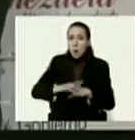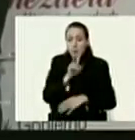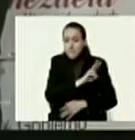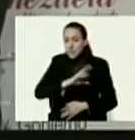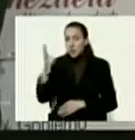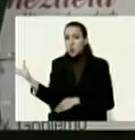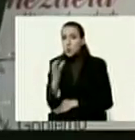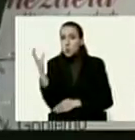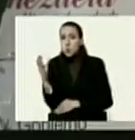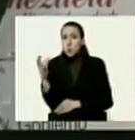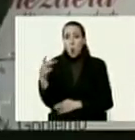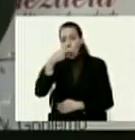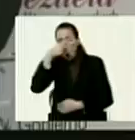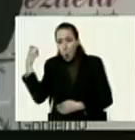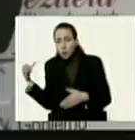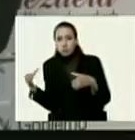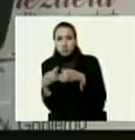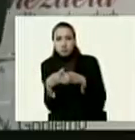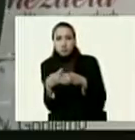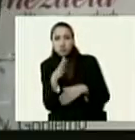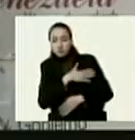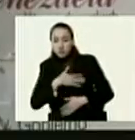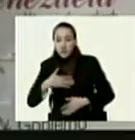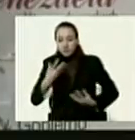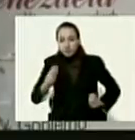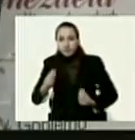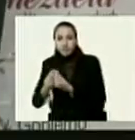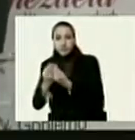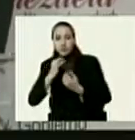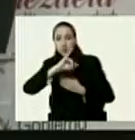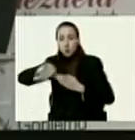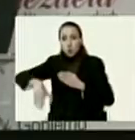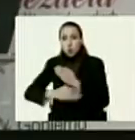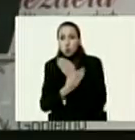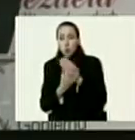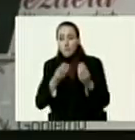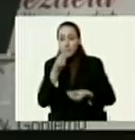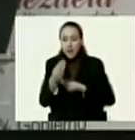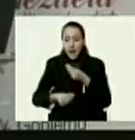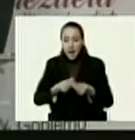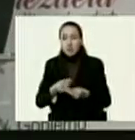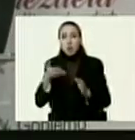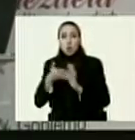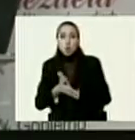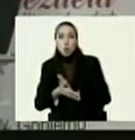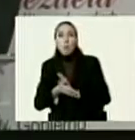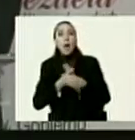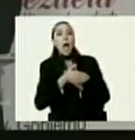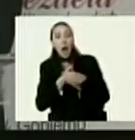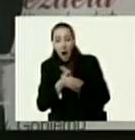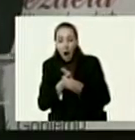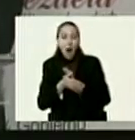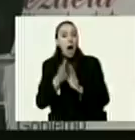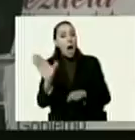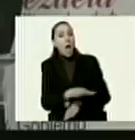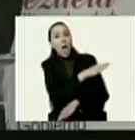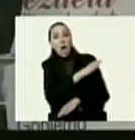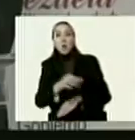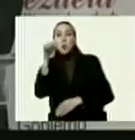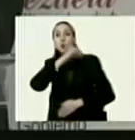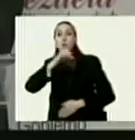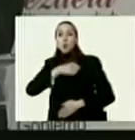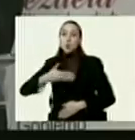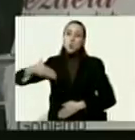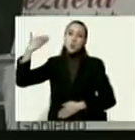cumplieron la función de transportar a Juan Guaidó para el malhadado concierto del pasado 22 de